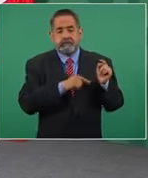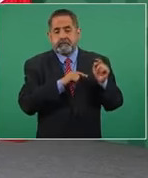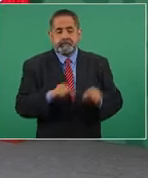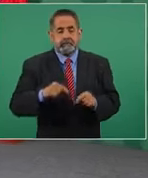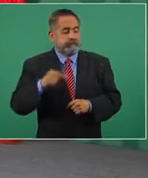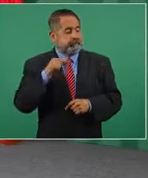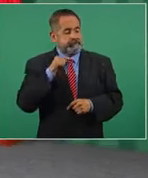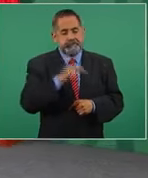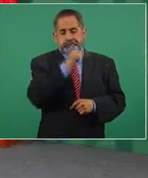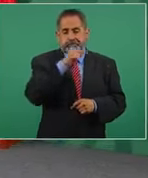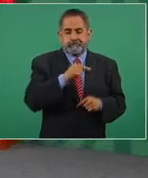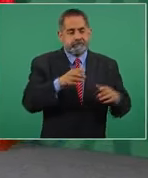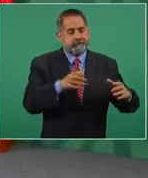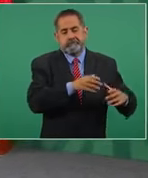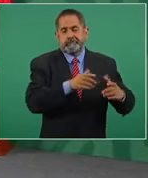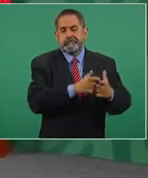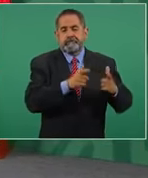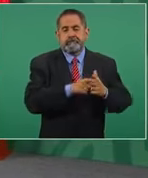estos neoliberales